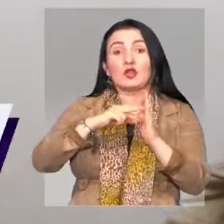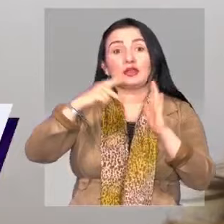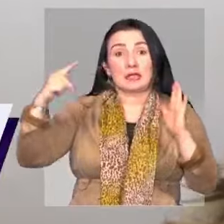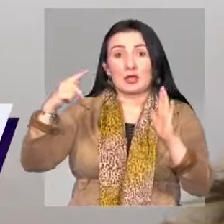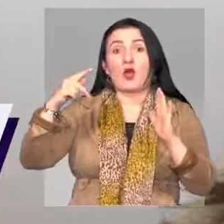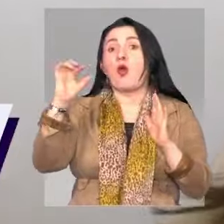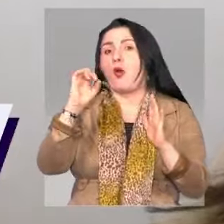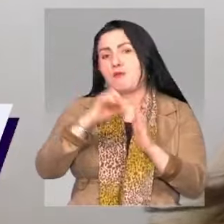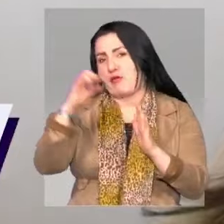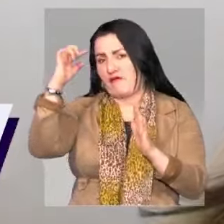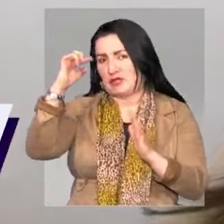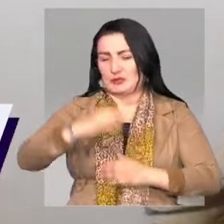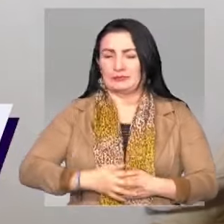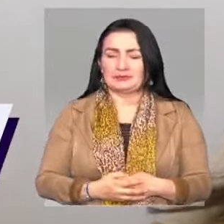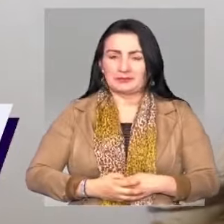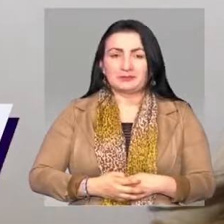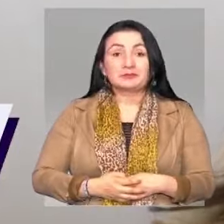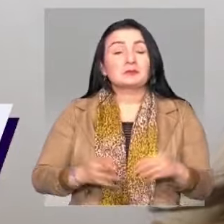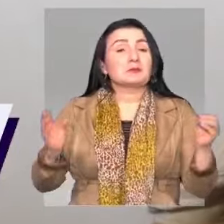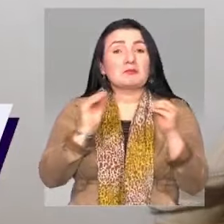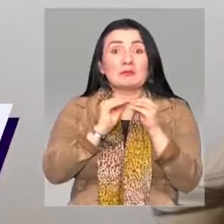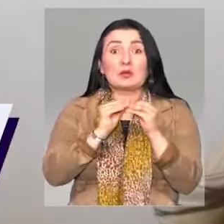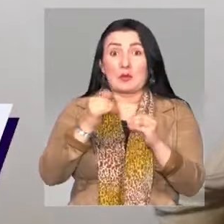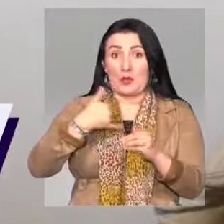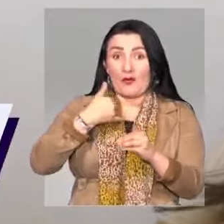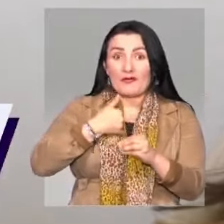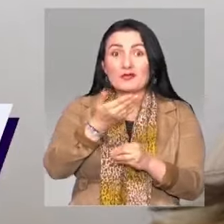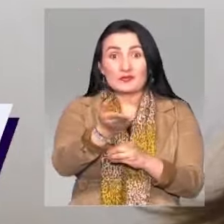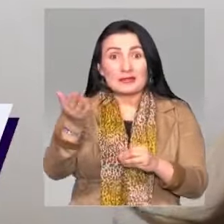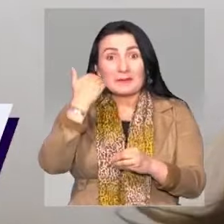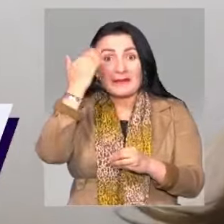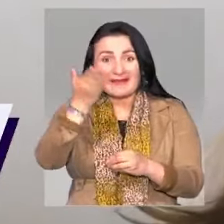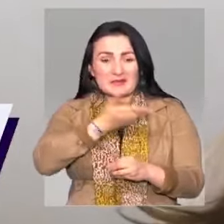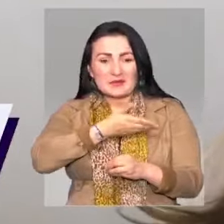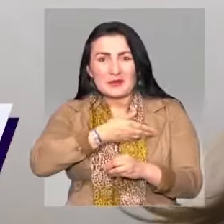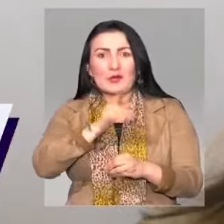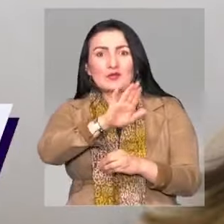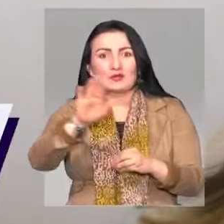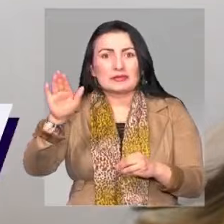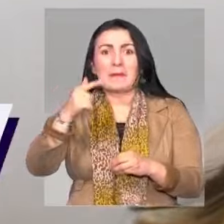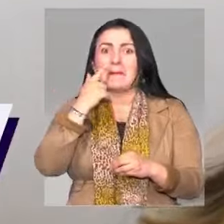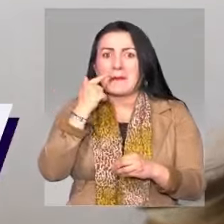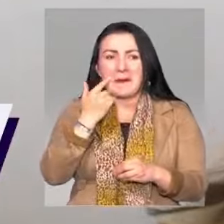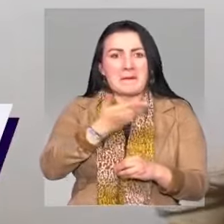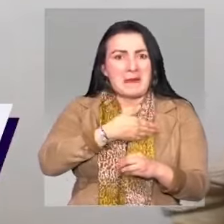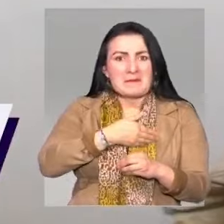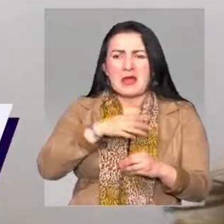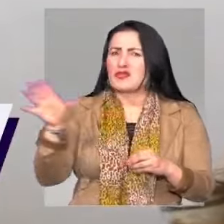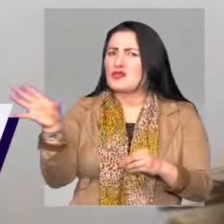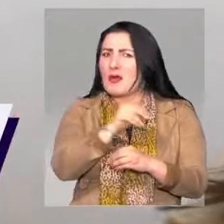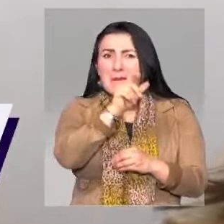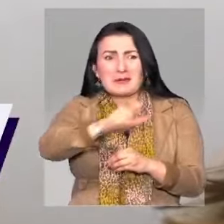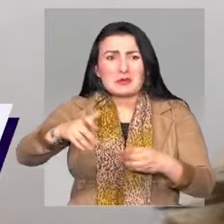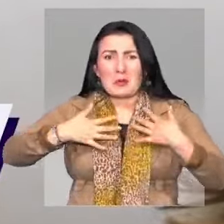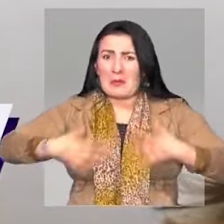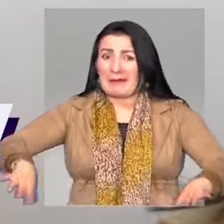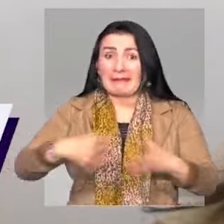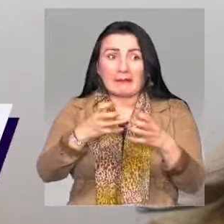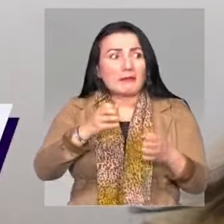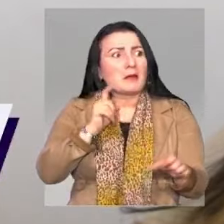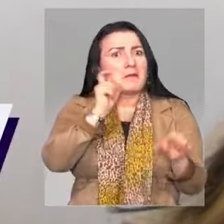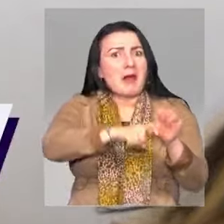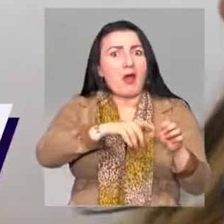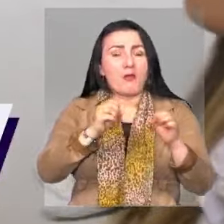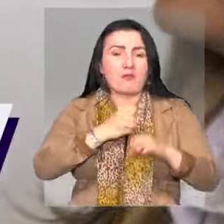programas tecnológicos o programas de formación. No solamente los jóvenes, también ustedes, madres, también ustedes, padres, también a todas las personas que están buscando